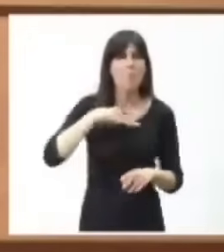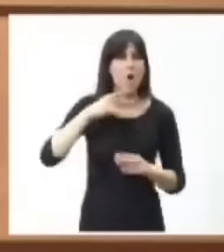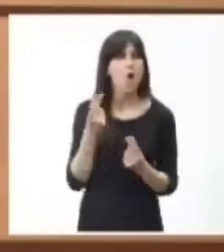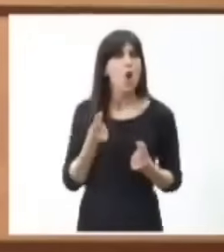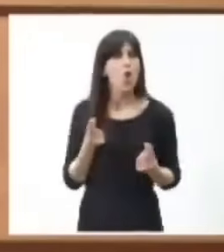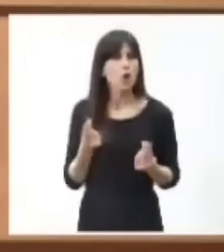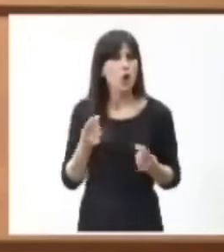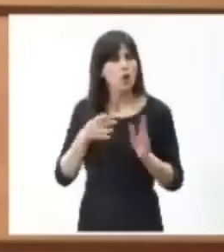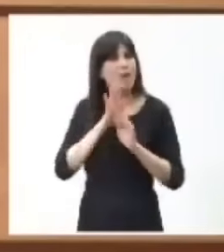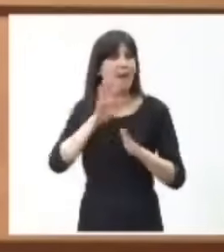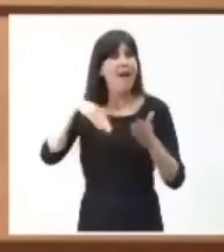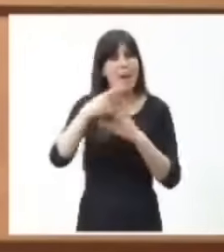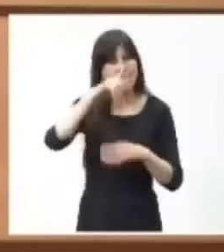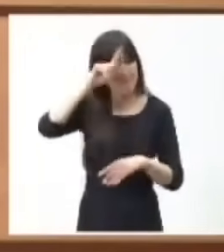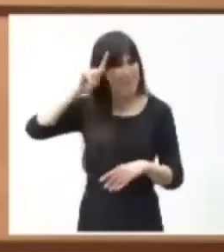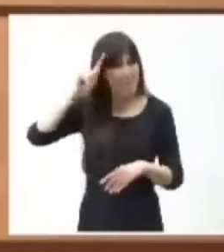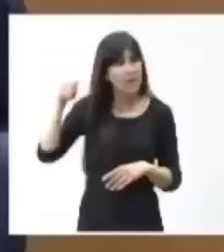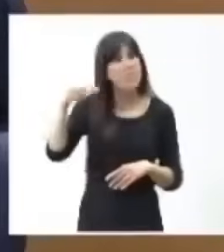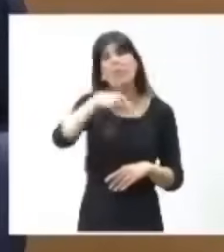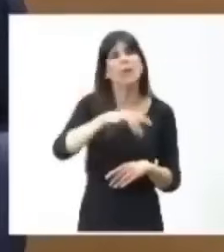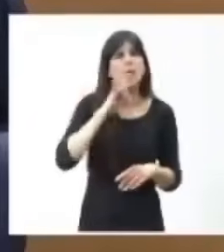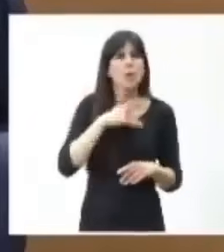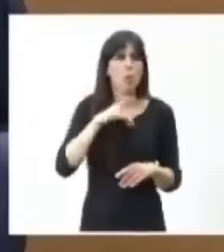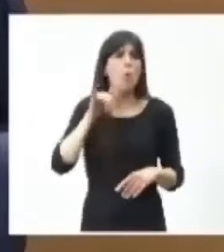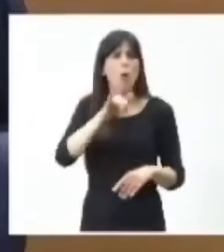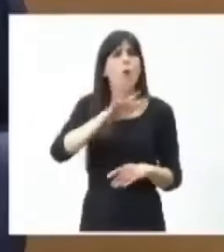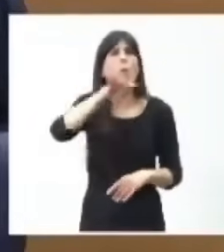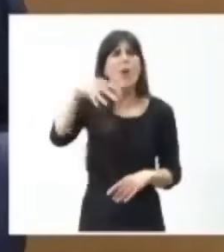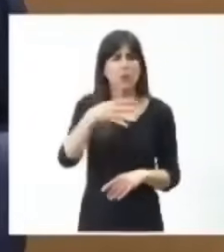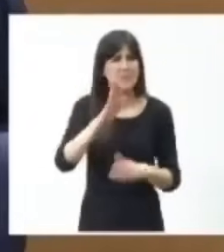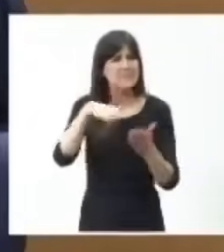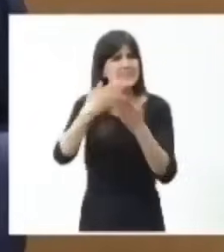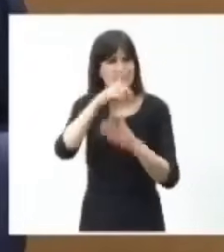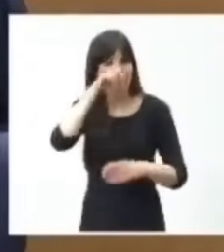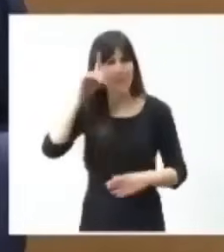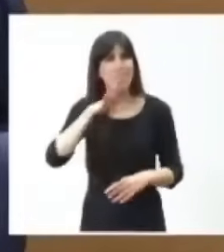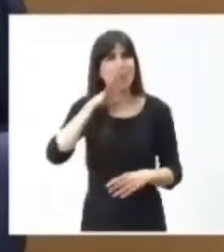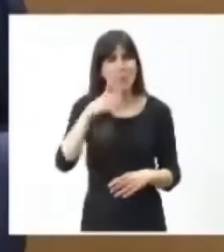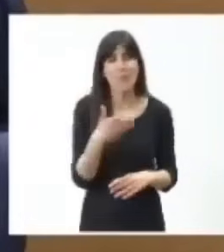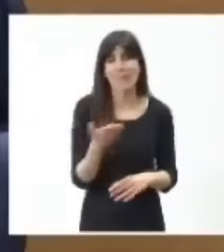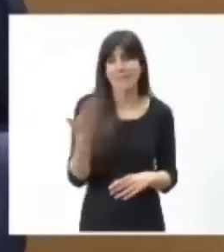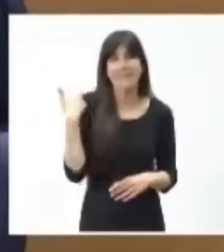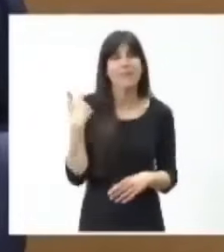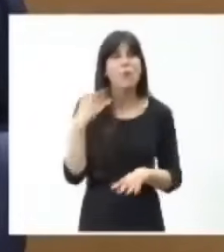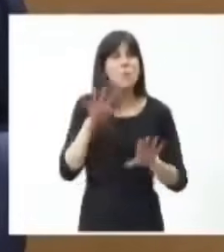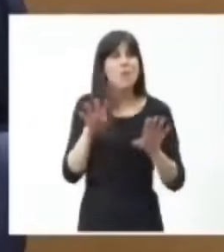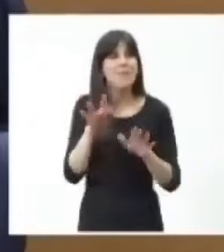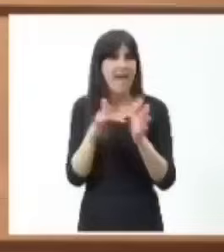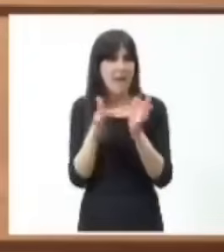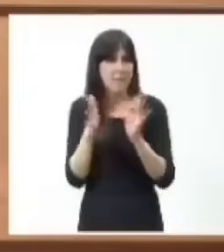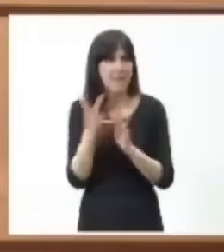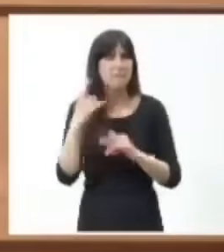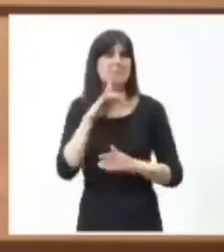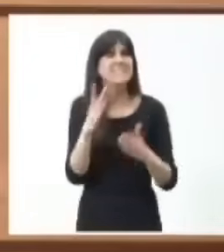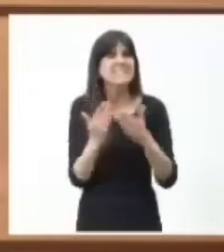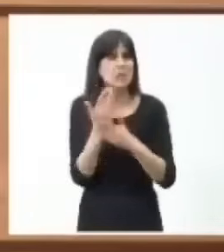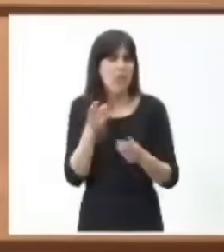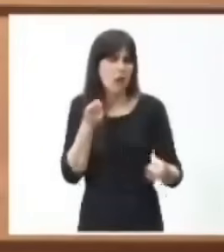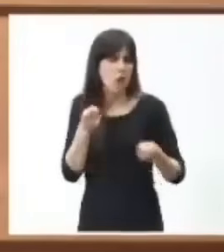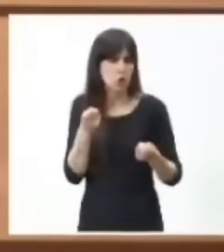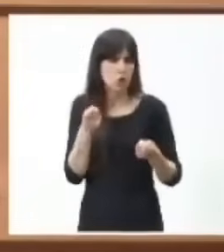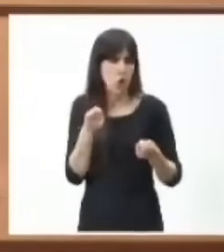un tren que nos cuesta 4 horas llegar a Madrid. Por eso, ministro, el pasado 9 de abril, cuando en la sesión de control usted